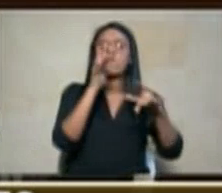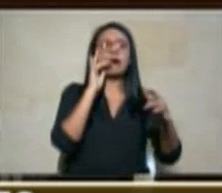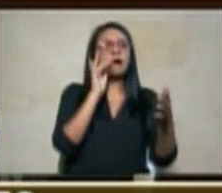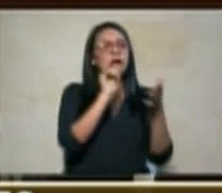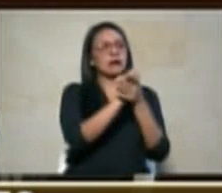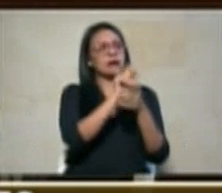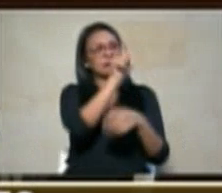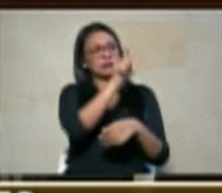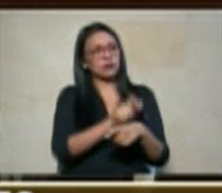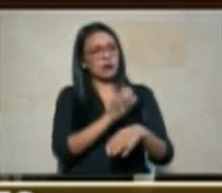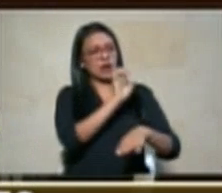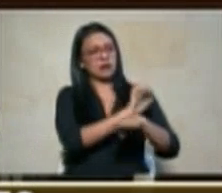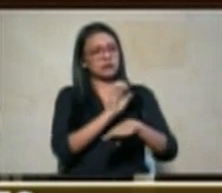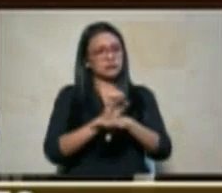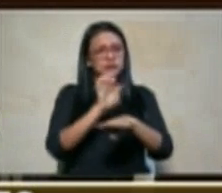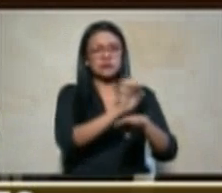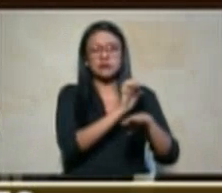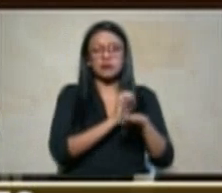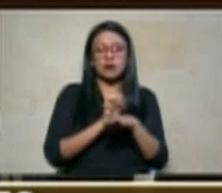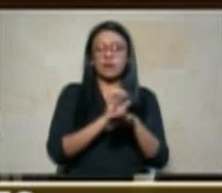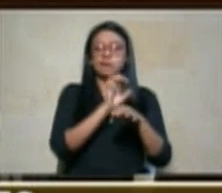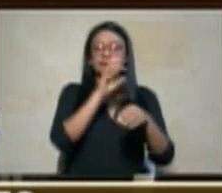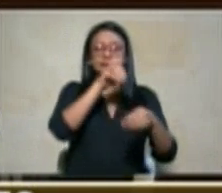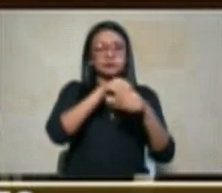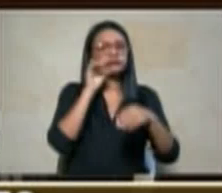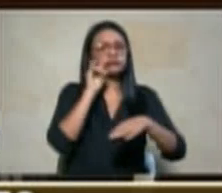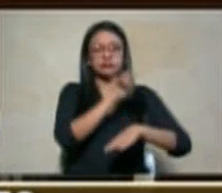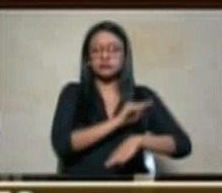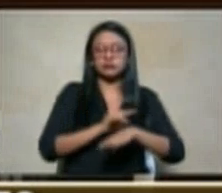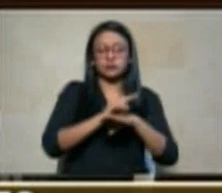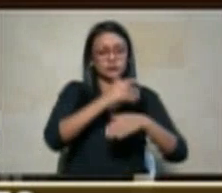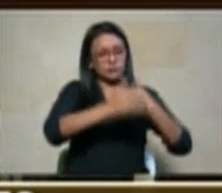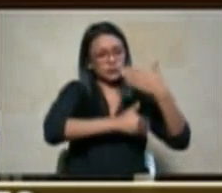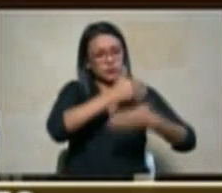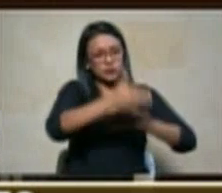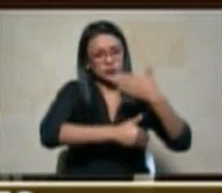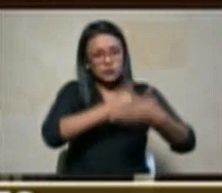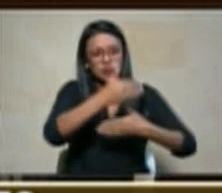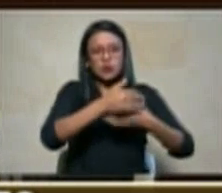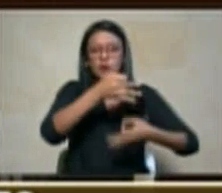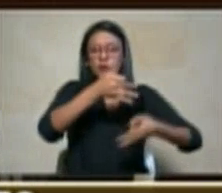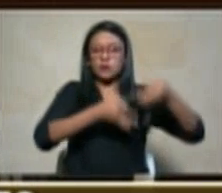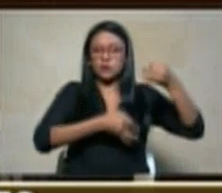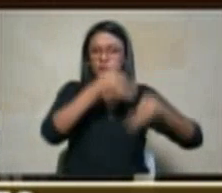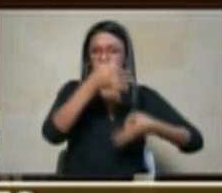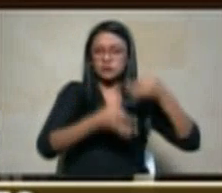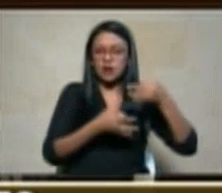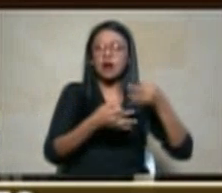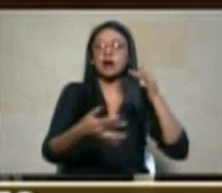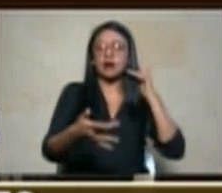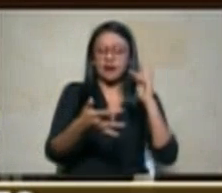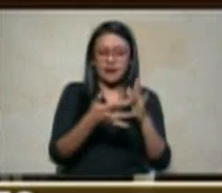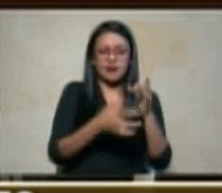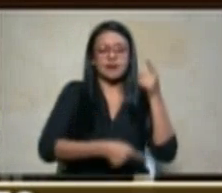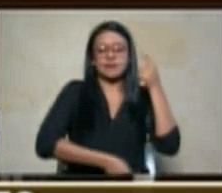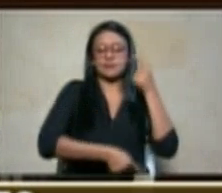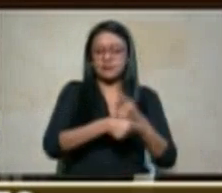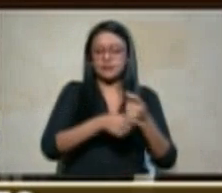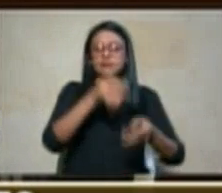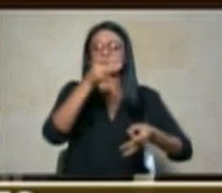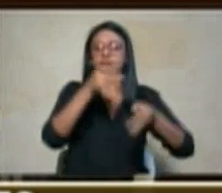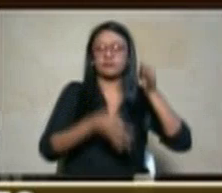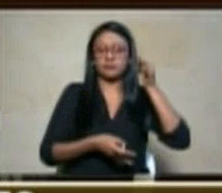porque en los procesos judiciales se haga eficaz justicia. Pero que los